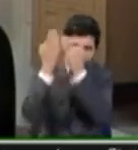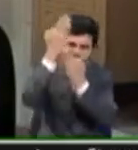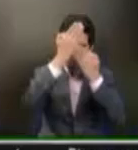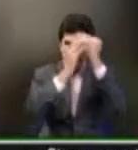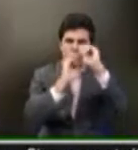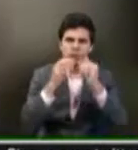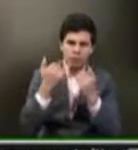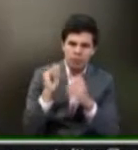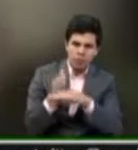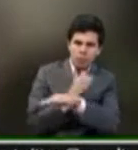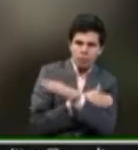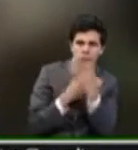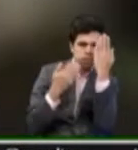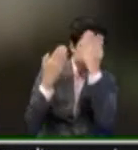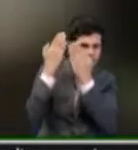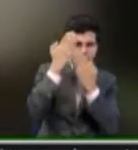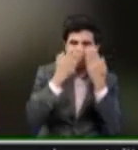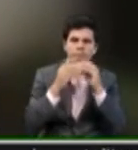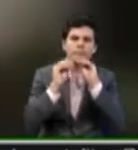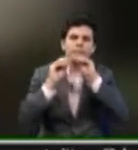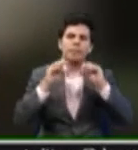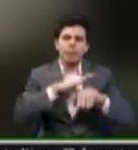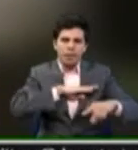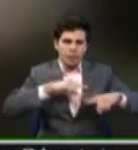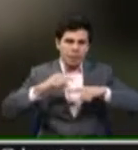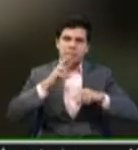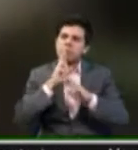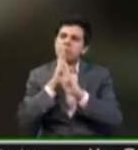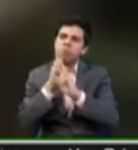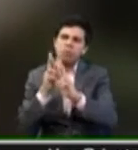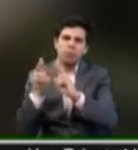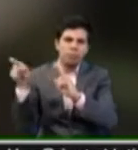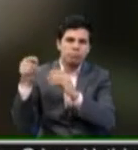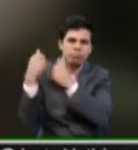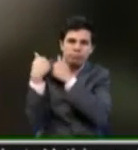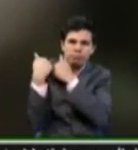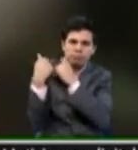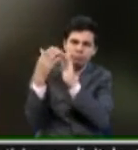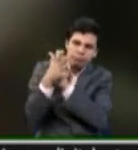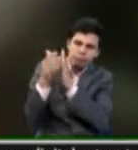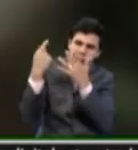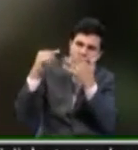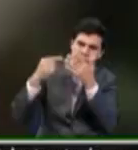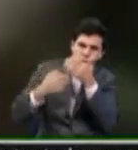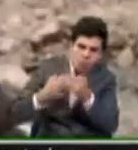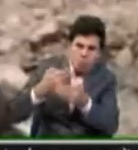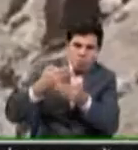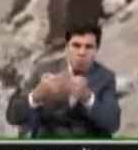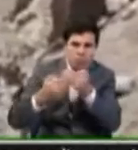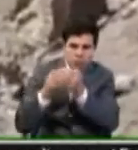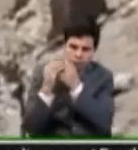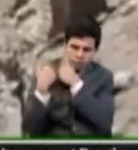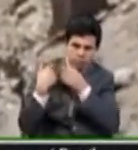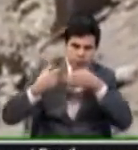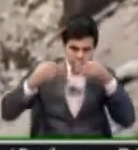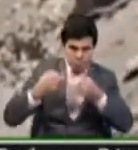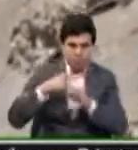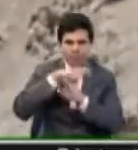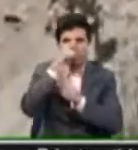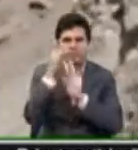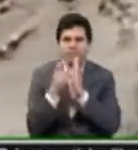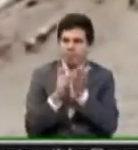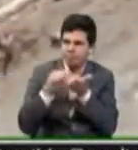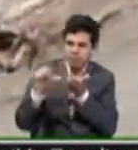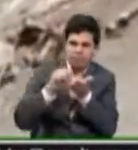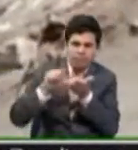ya se hizo, se le envió al señor alcalde el resultado, él debe liderar este proceso como responsable directo que es de la